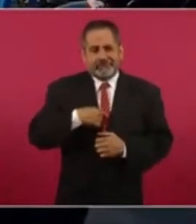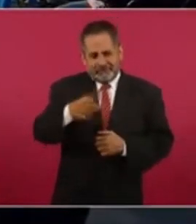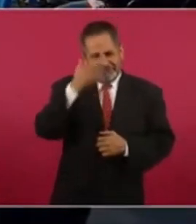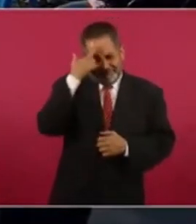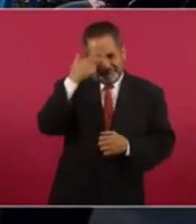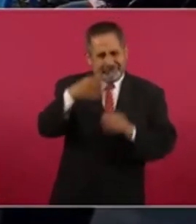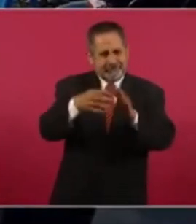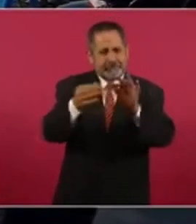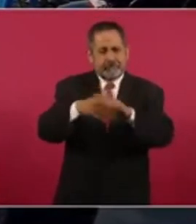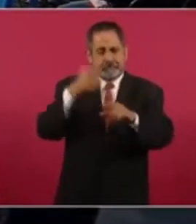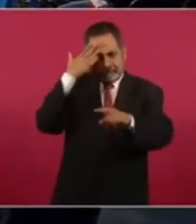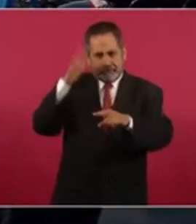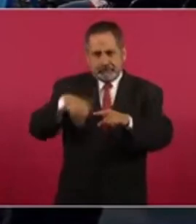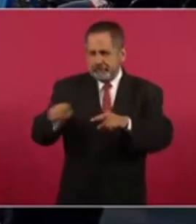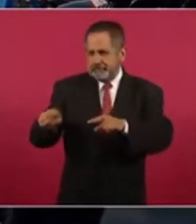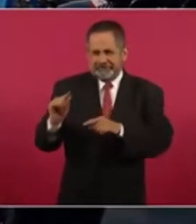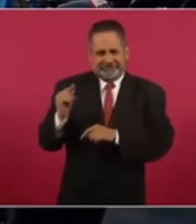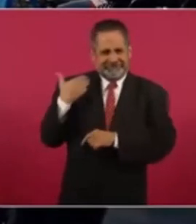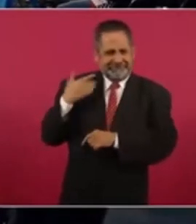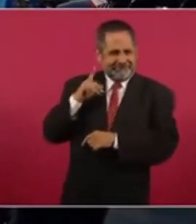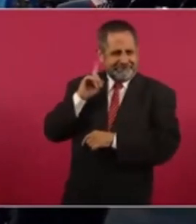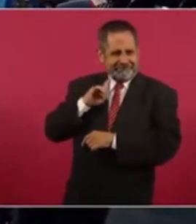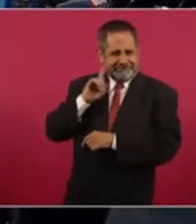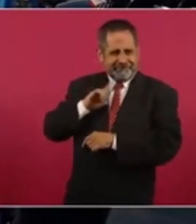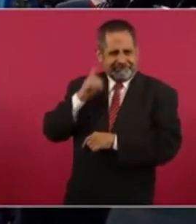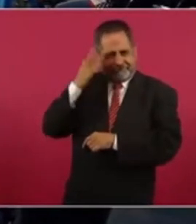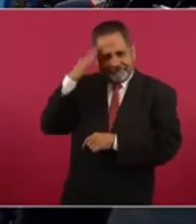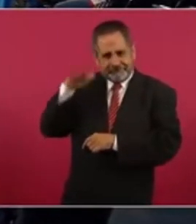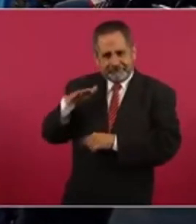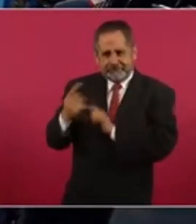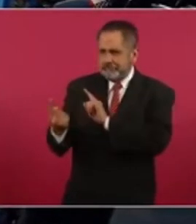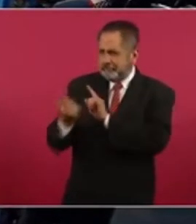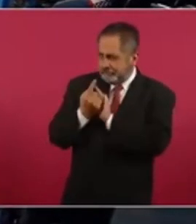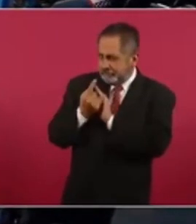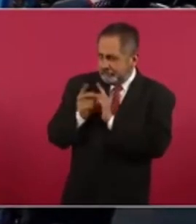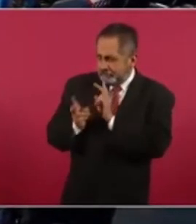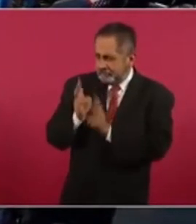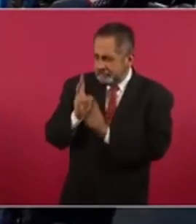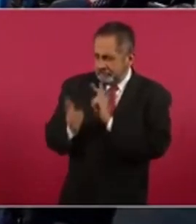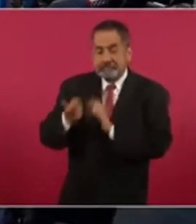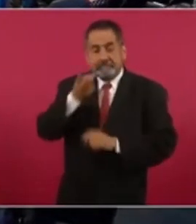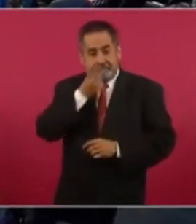que escuché hace poco diciendo de que